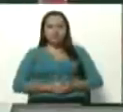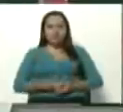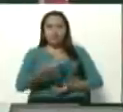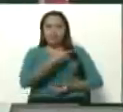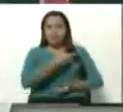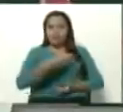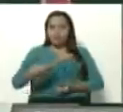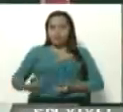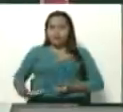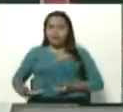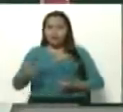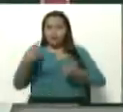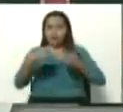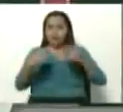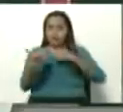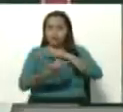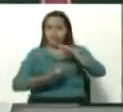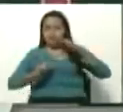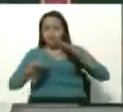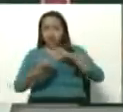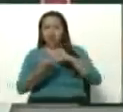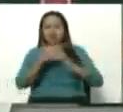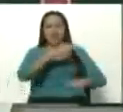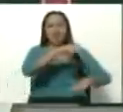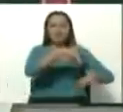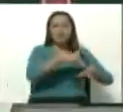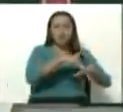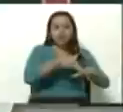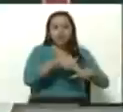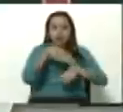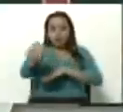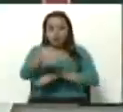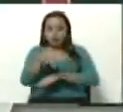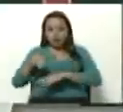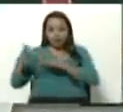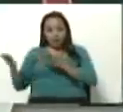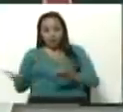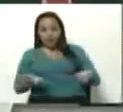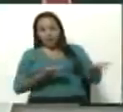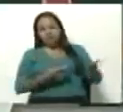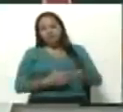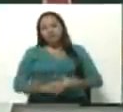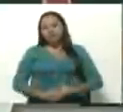Presidente de los diferentes institutos nacionales y regionales, bienvenidos.